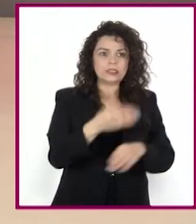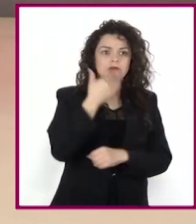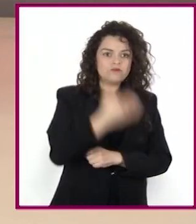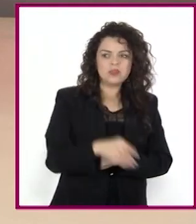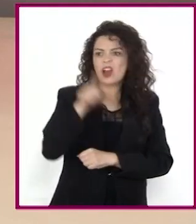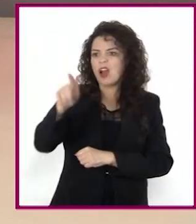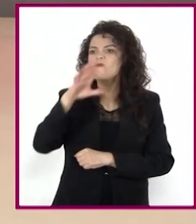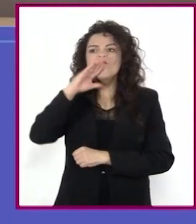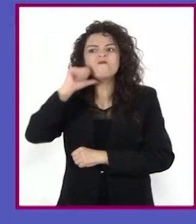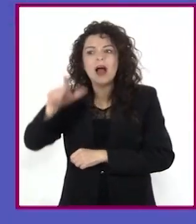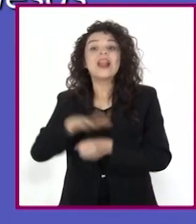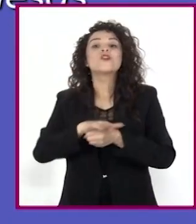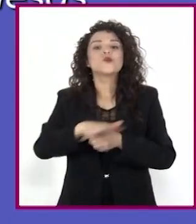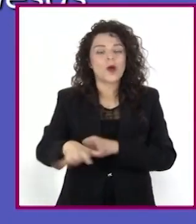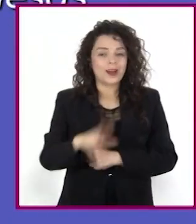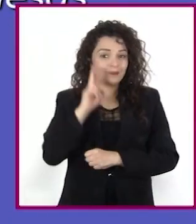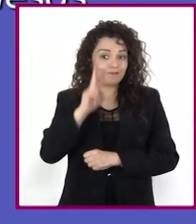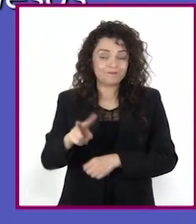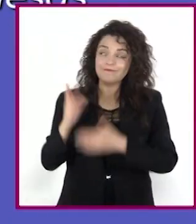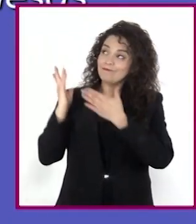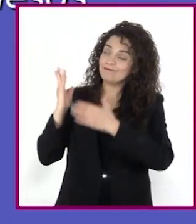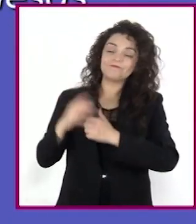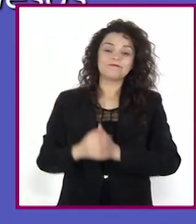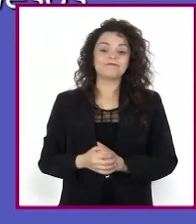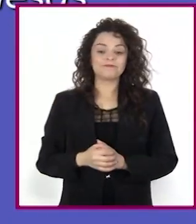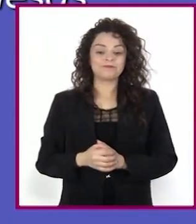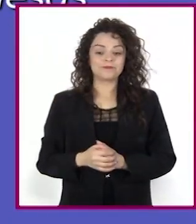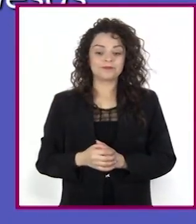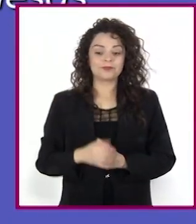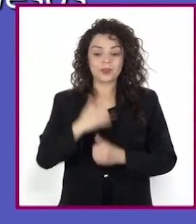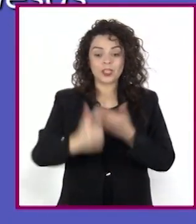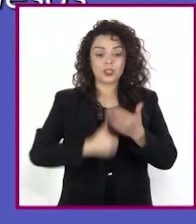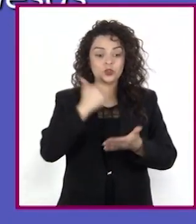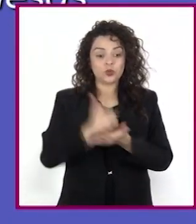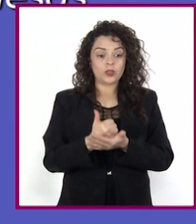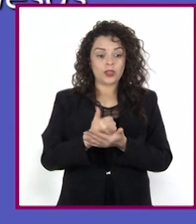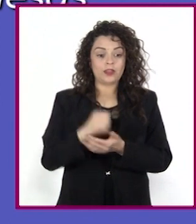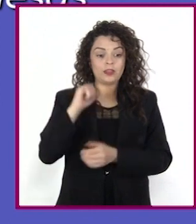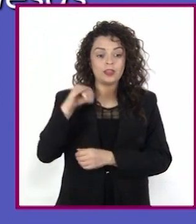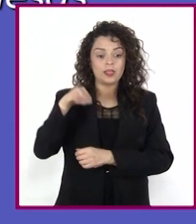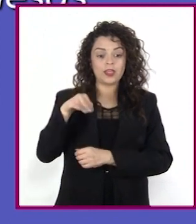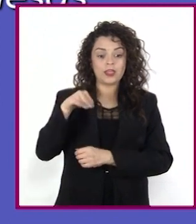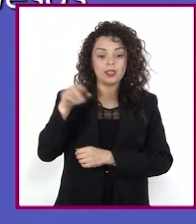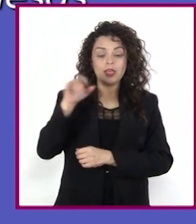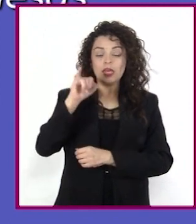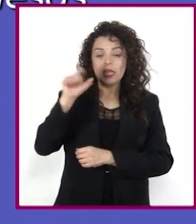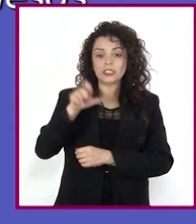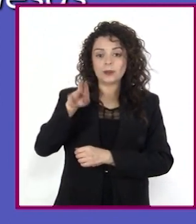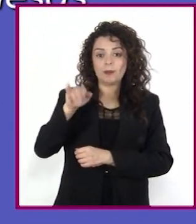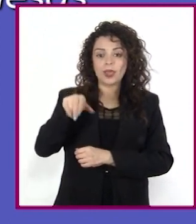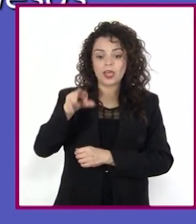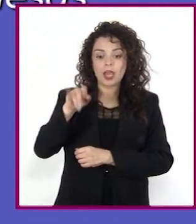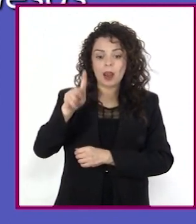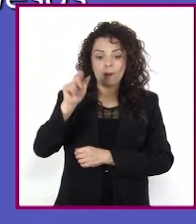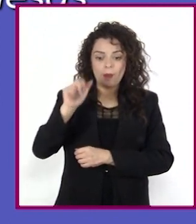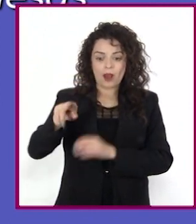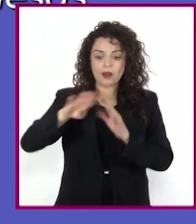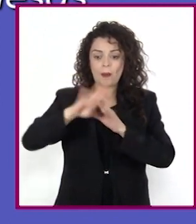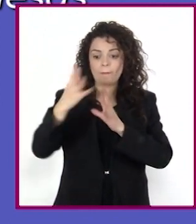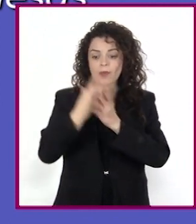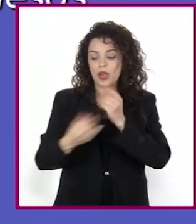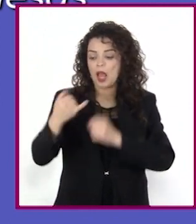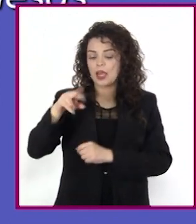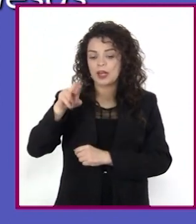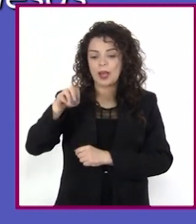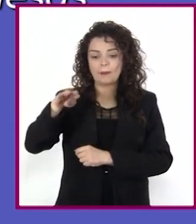incorrecto. Escuchemos. En la ciudad de Ixmiquilpan, migración y remesas. Desde el punto de vista de la demografía, se